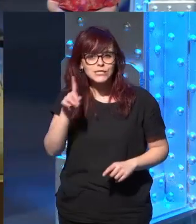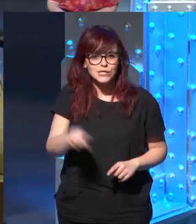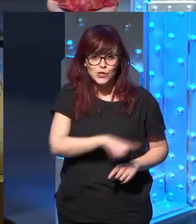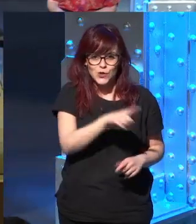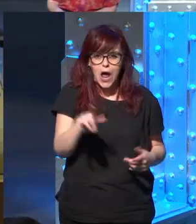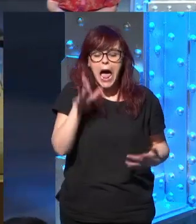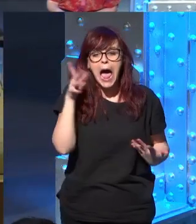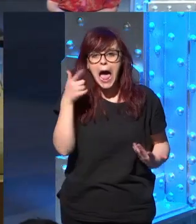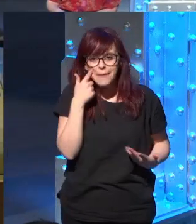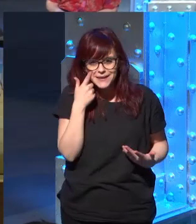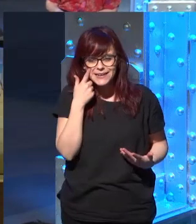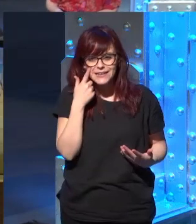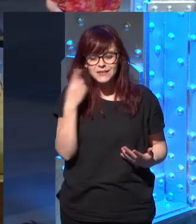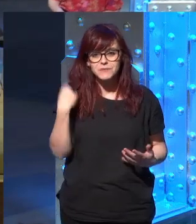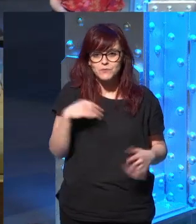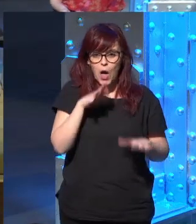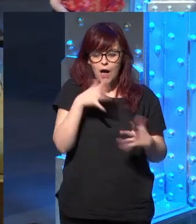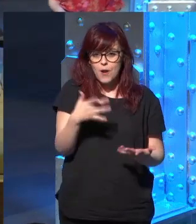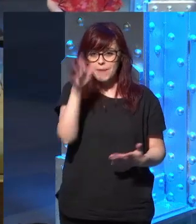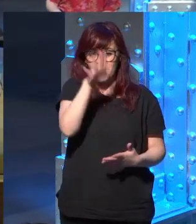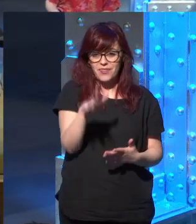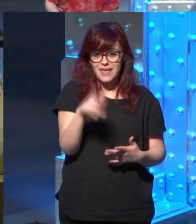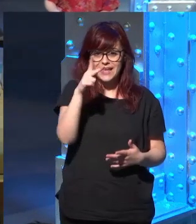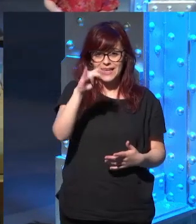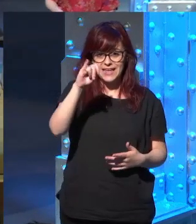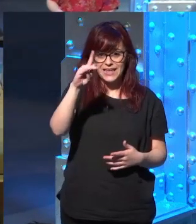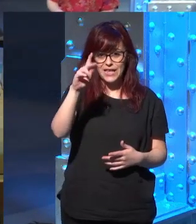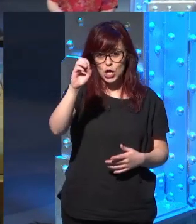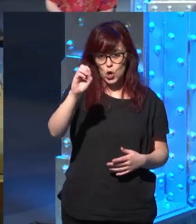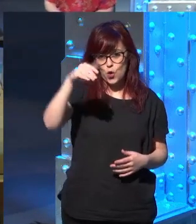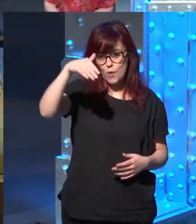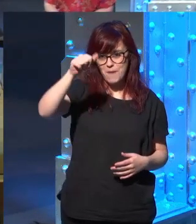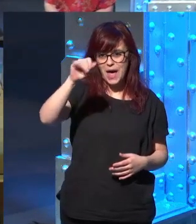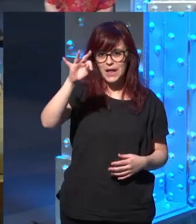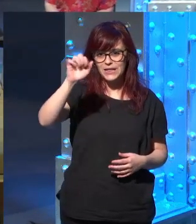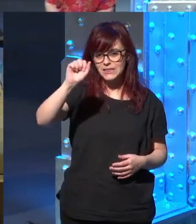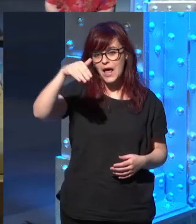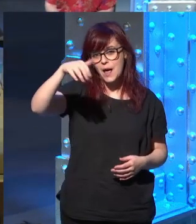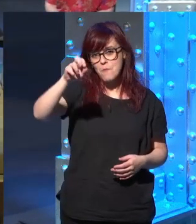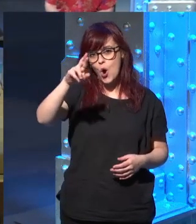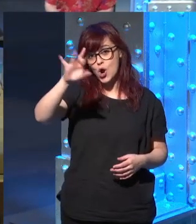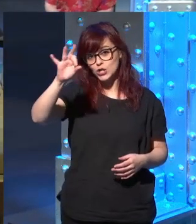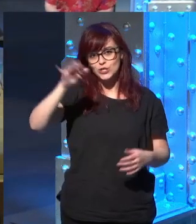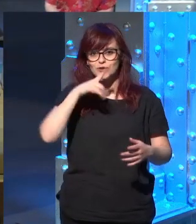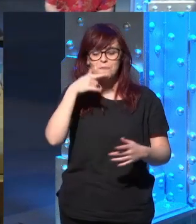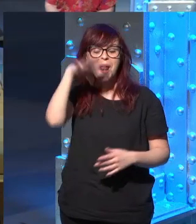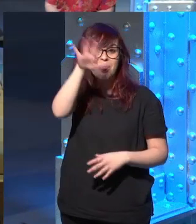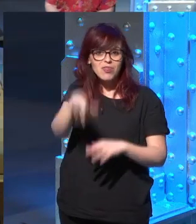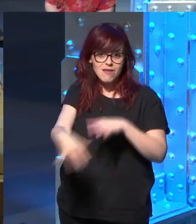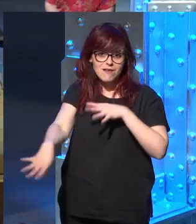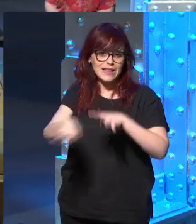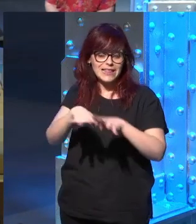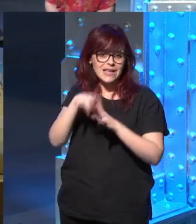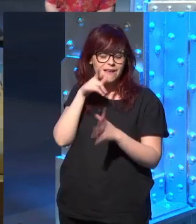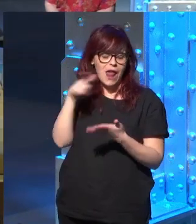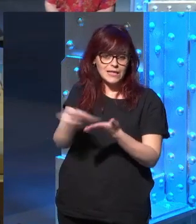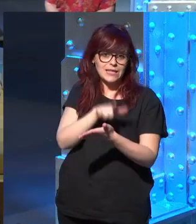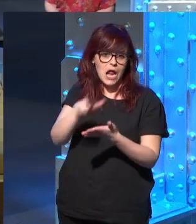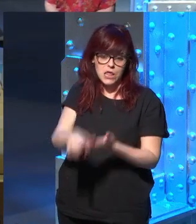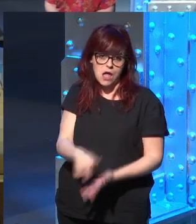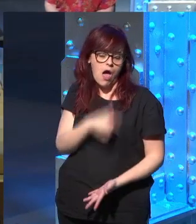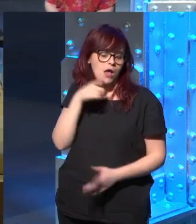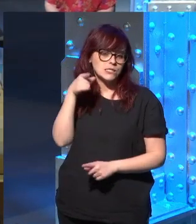favorito, Kiko Matamoros. Con lo cual, os doy la palabra para que os explayéis a